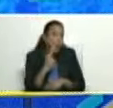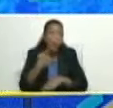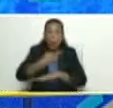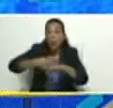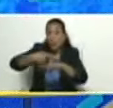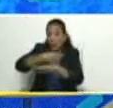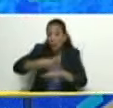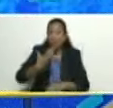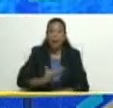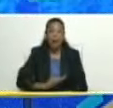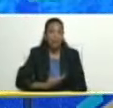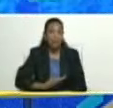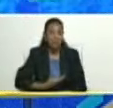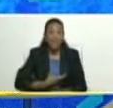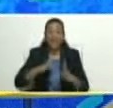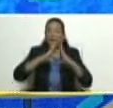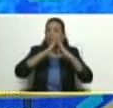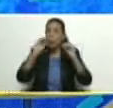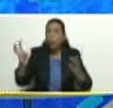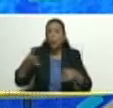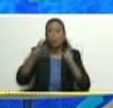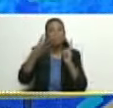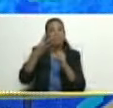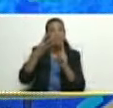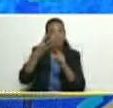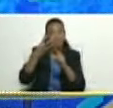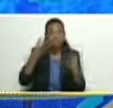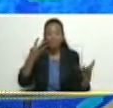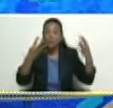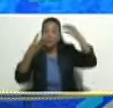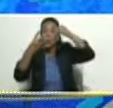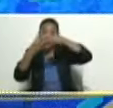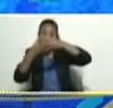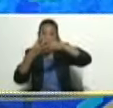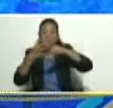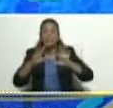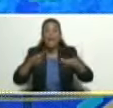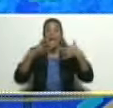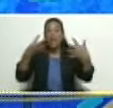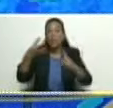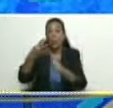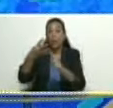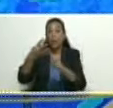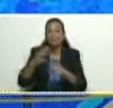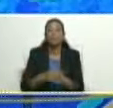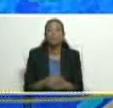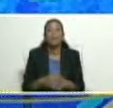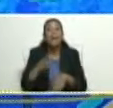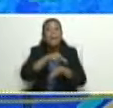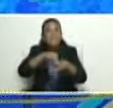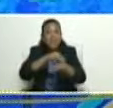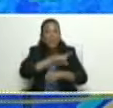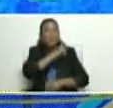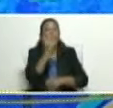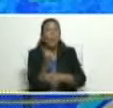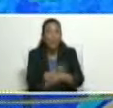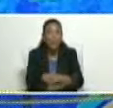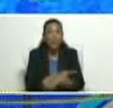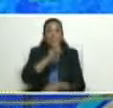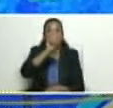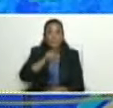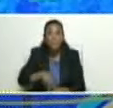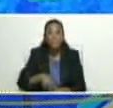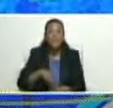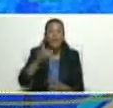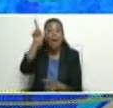Gobernaciones, Alcaldía. y el Ministerio del Poder Popular de